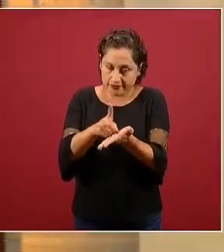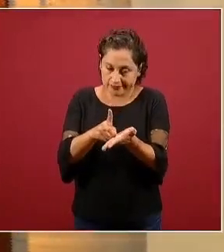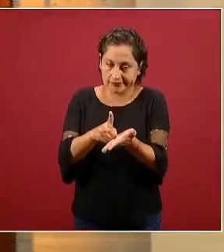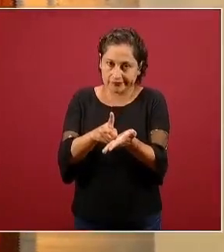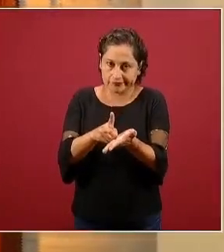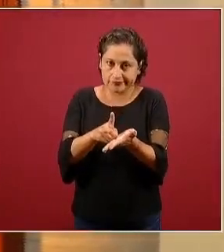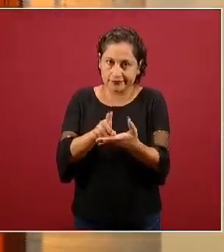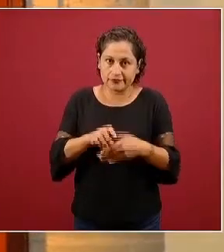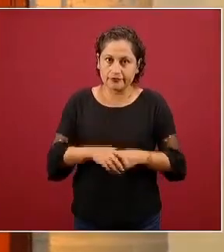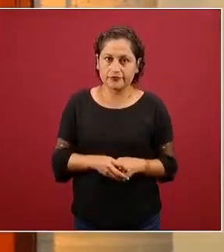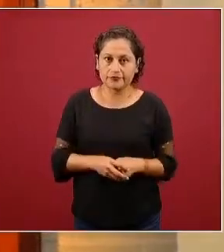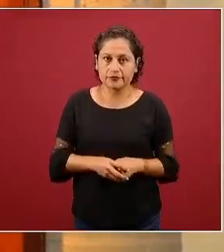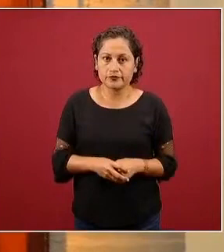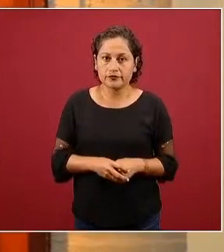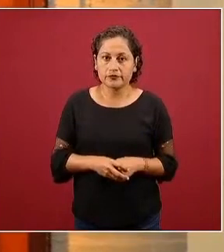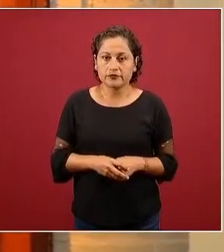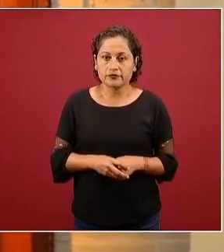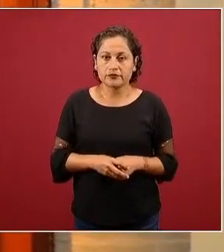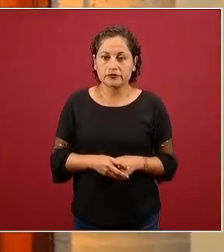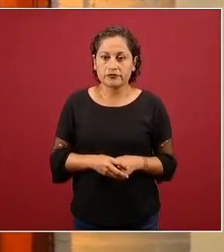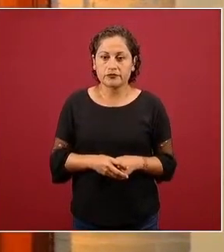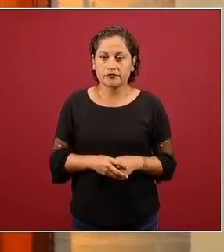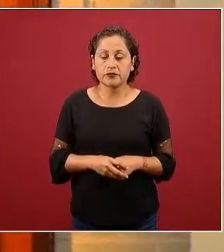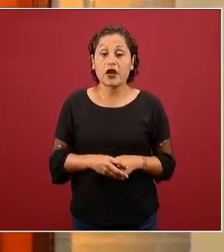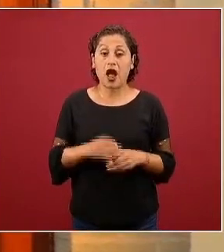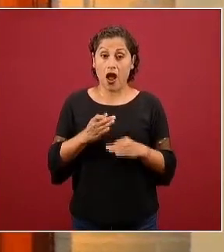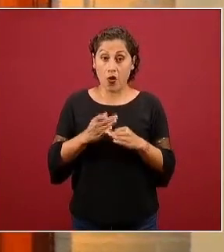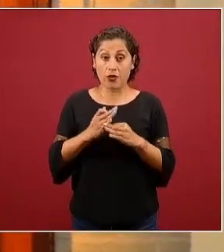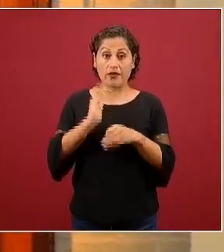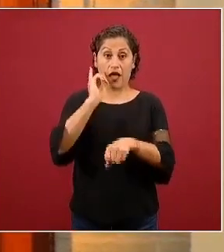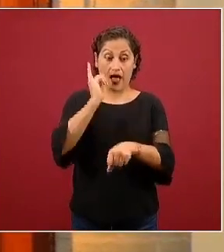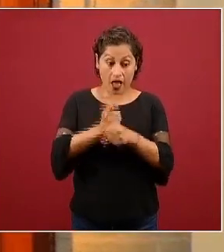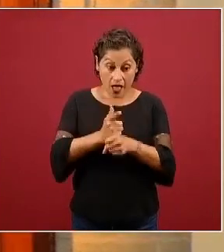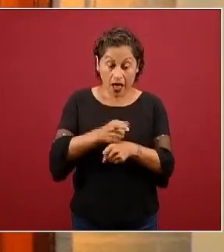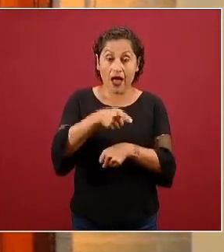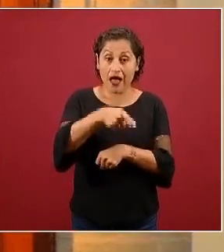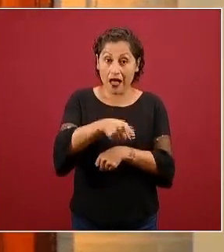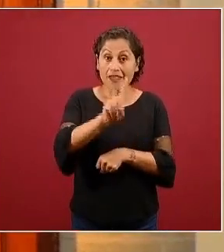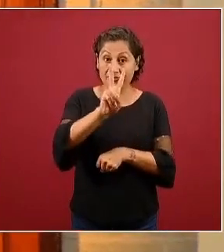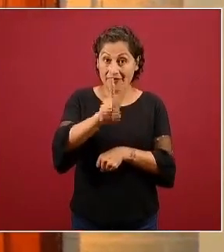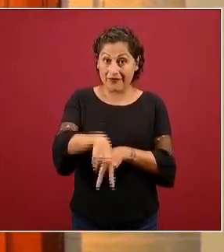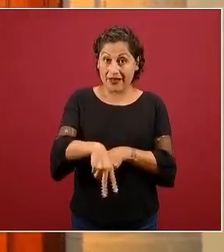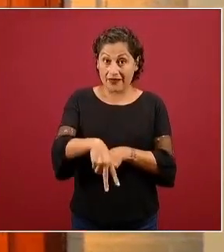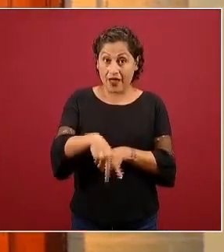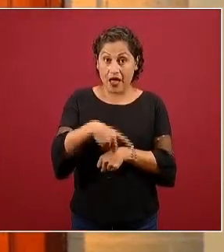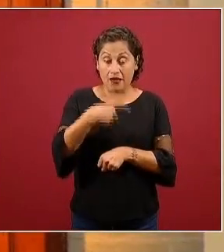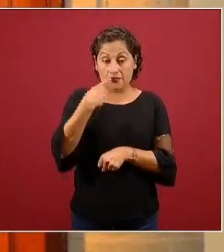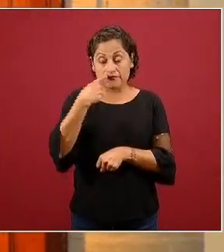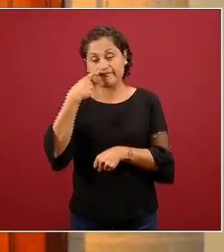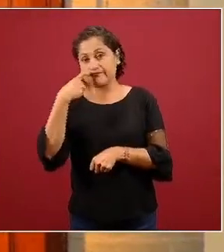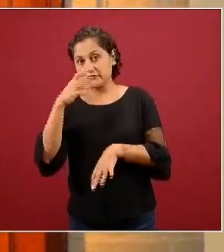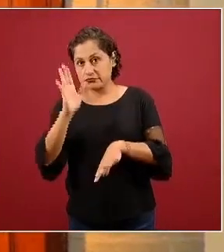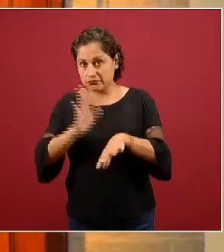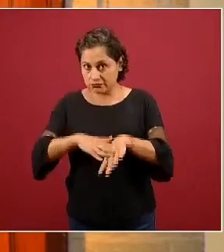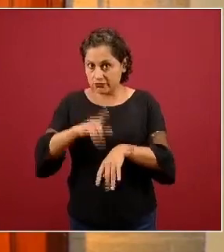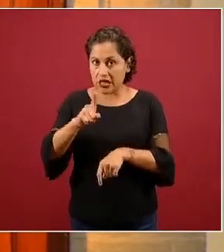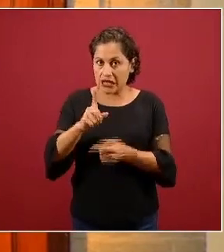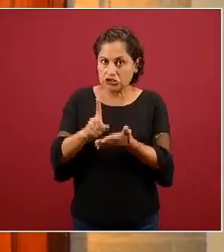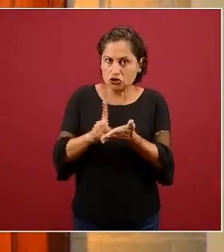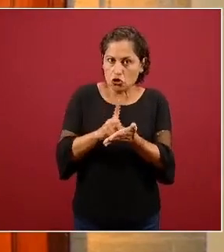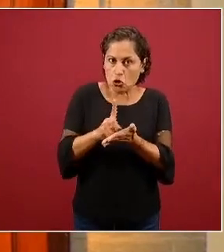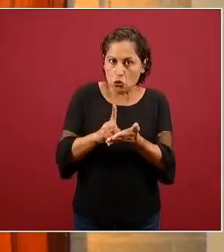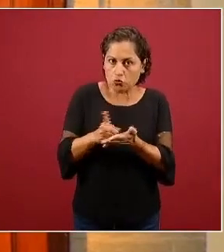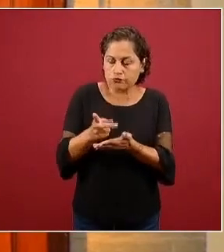en donde se ha determinado, se está viendo que existe un incremento en su consumo. ¿De qué